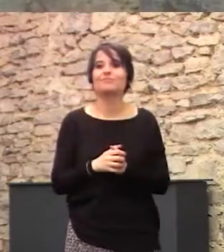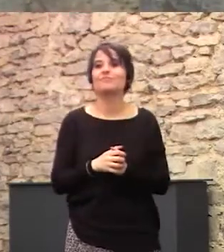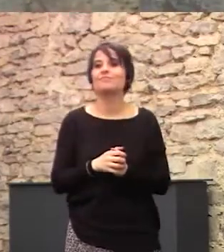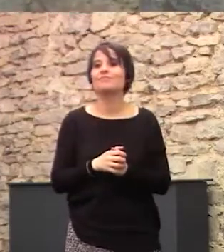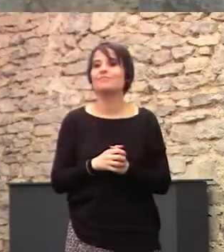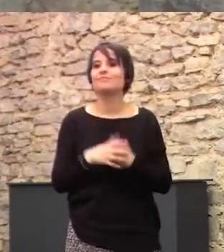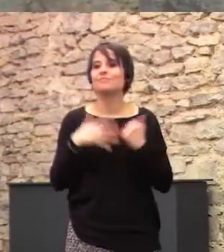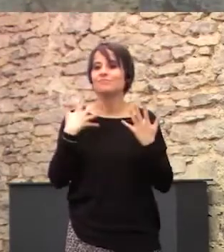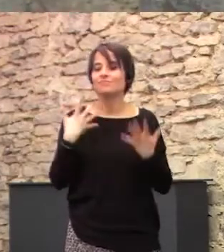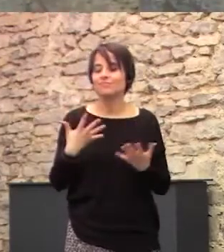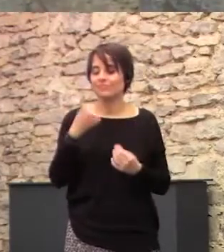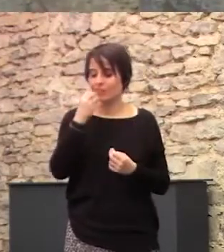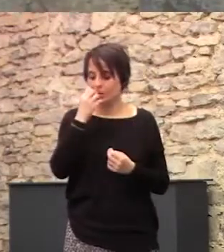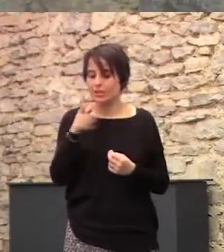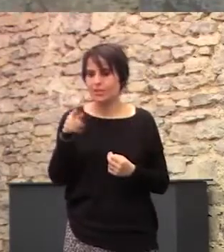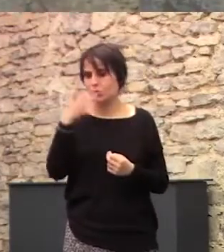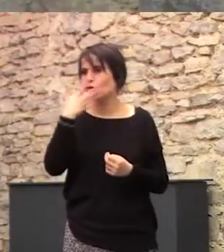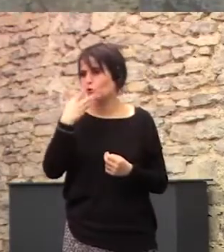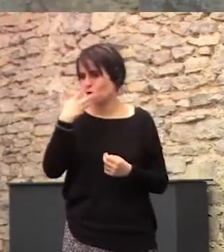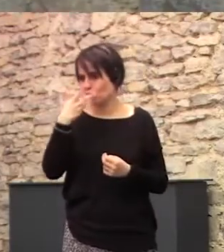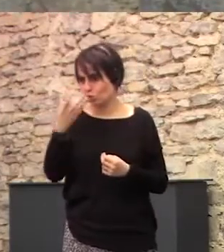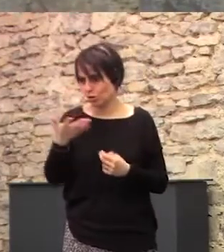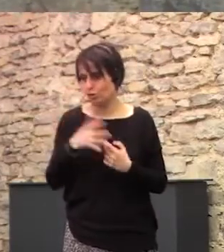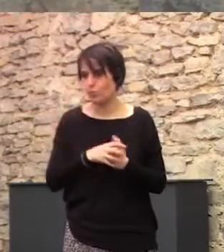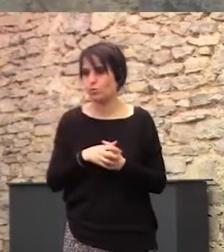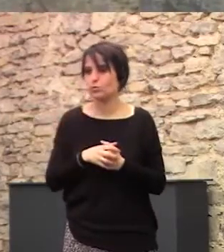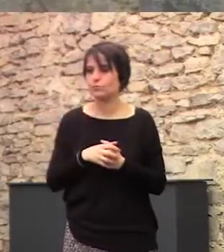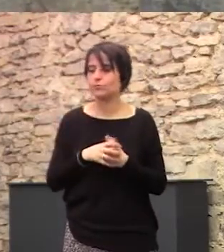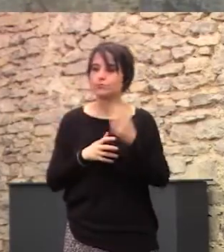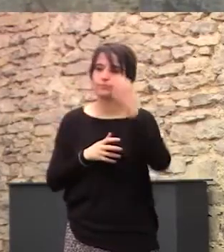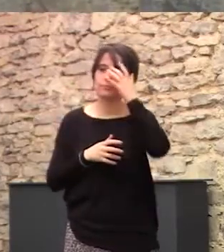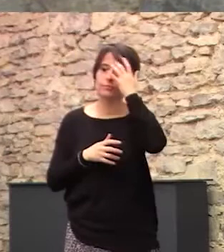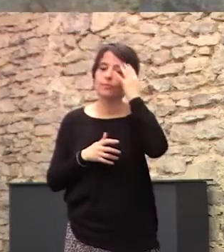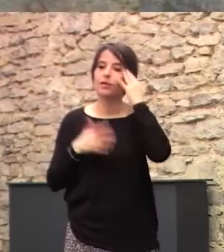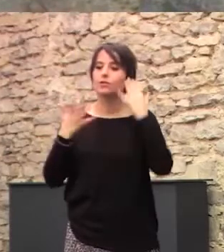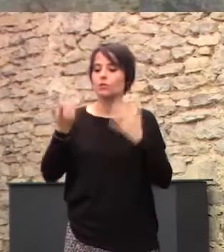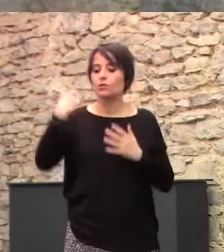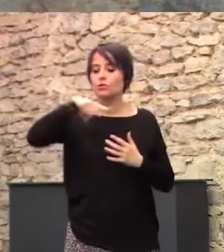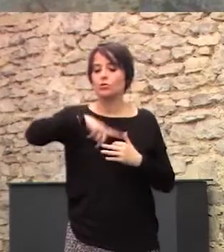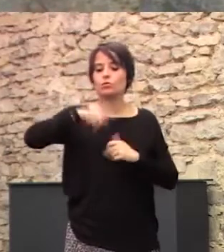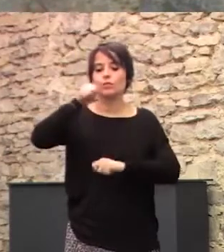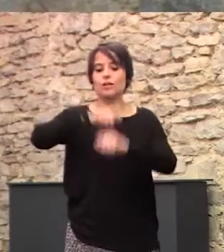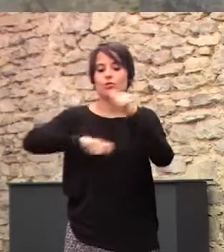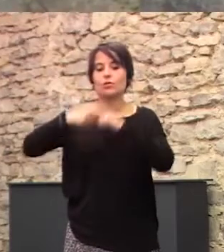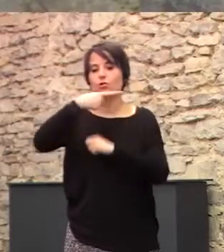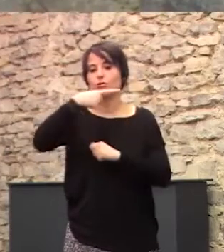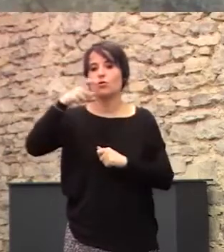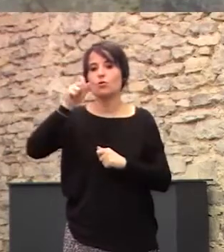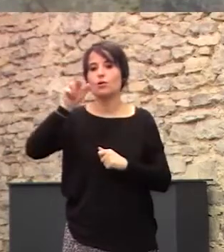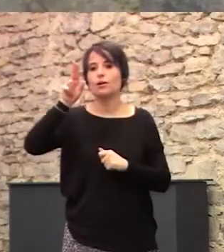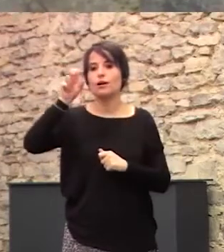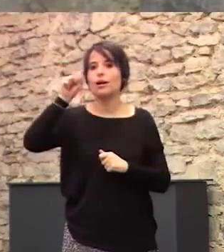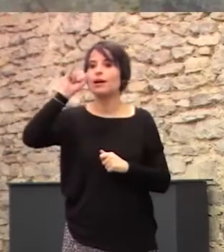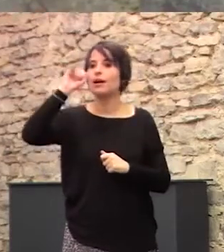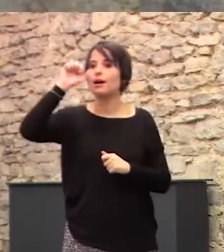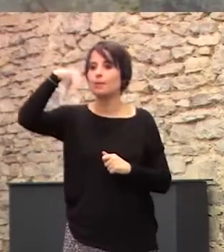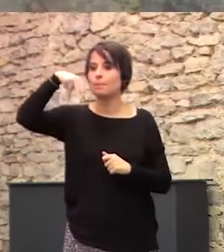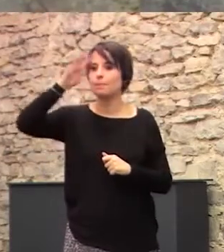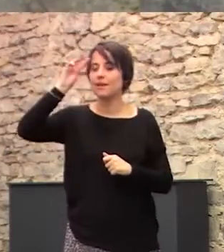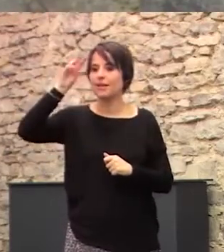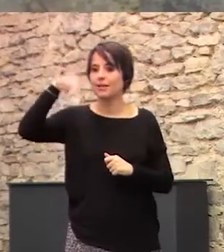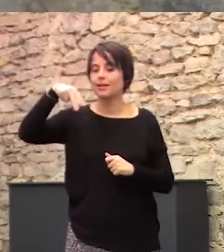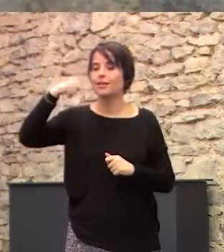Vale, entonces esto lo conocemos, ¿no? Entonces, desde Garaipen, nosotros también lo que intentamos muchas veces